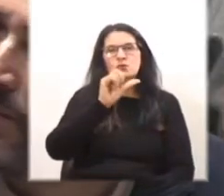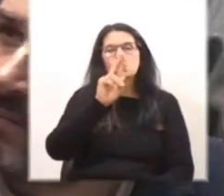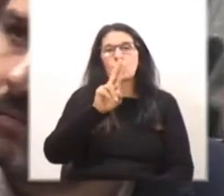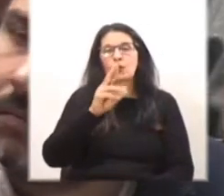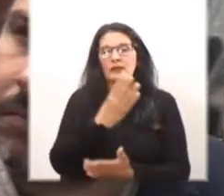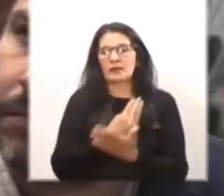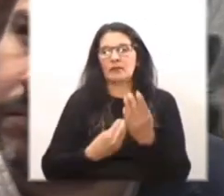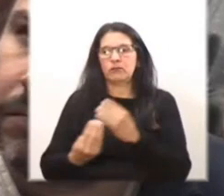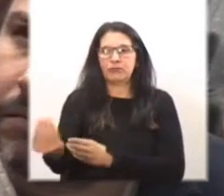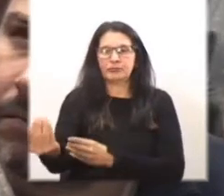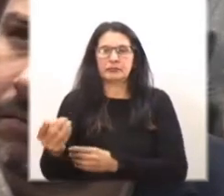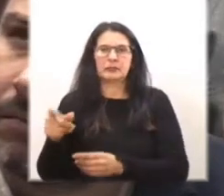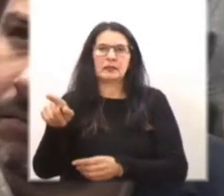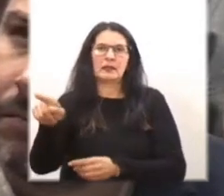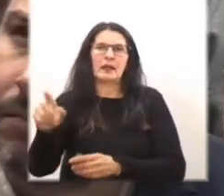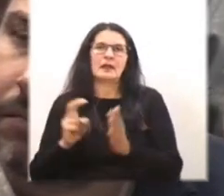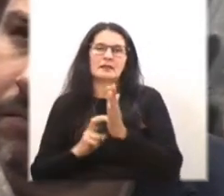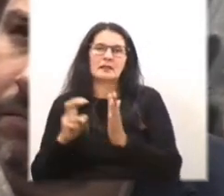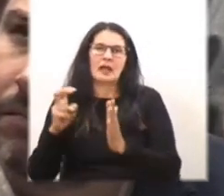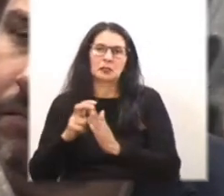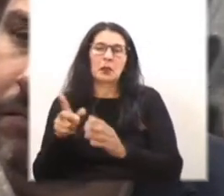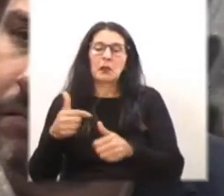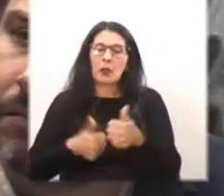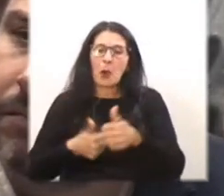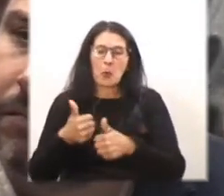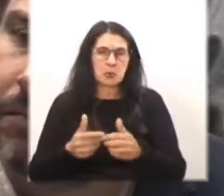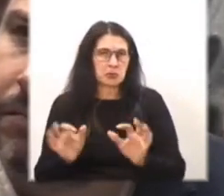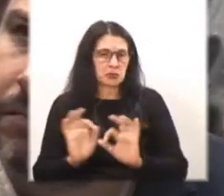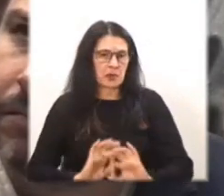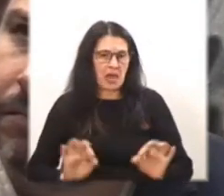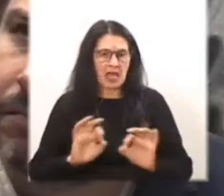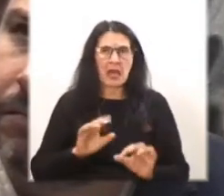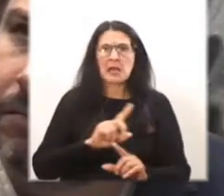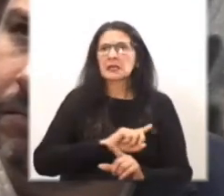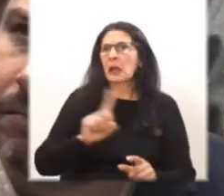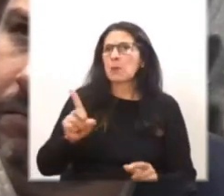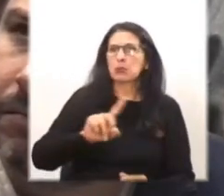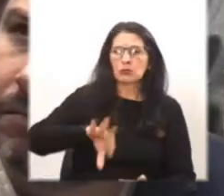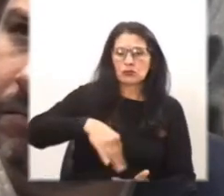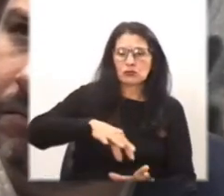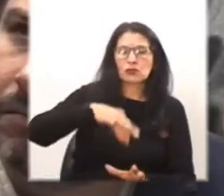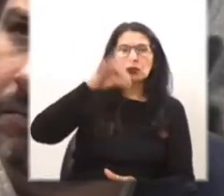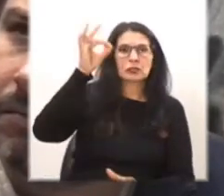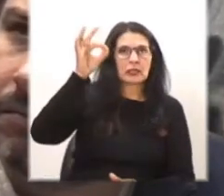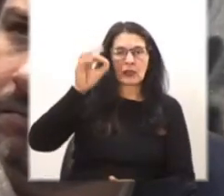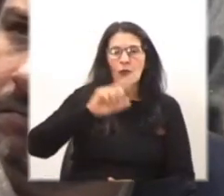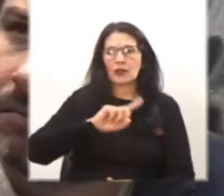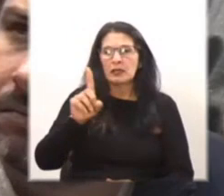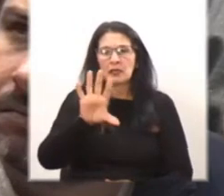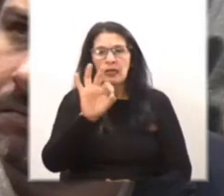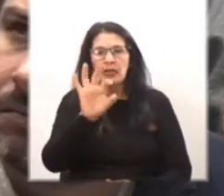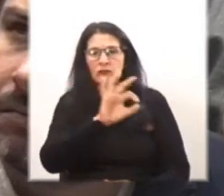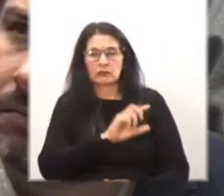sin ningún mecanismo de concurso, ni de sorteo tan siquiera, ni de selección.